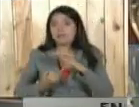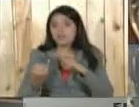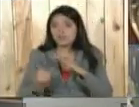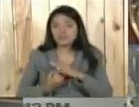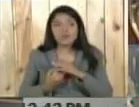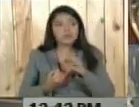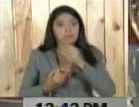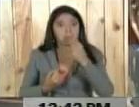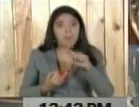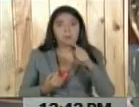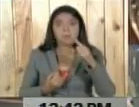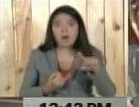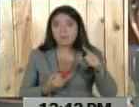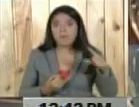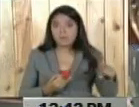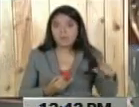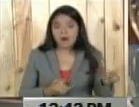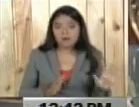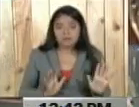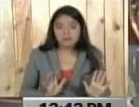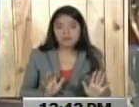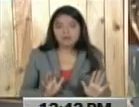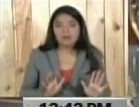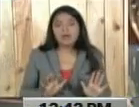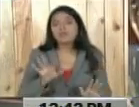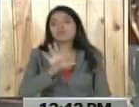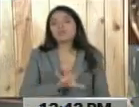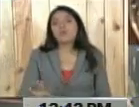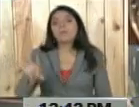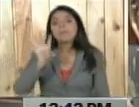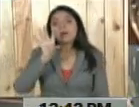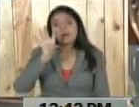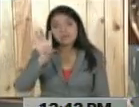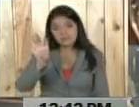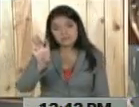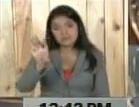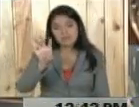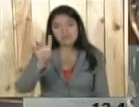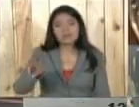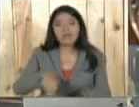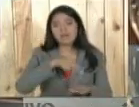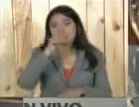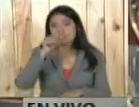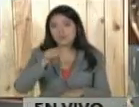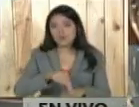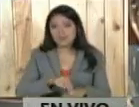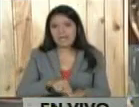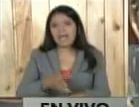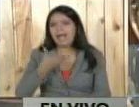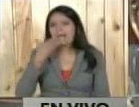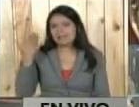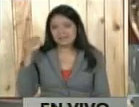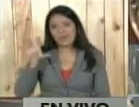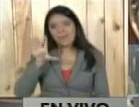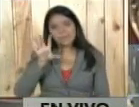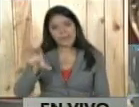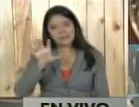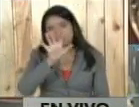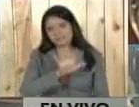presiden, recoger la diversidad de un país nacional, como llamaban antes, de un país en